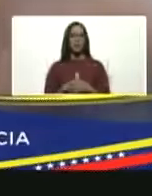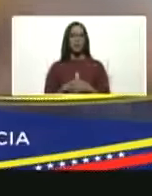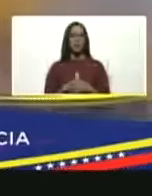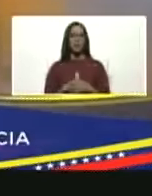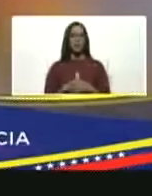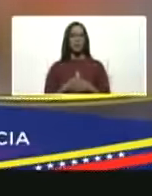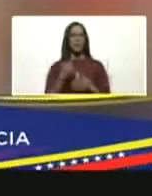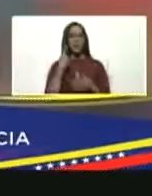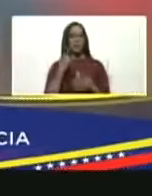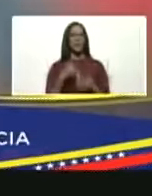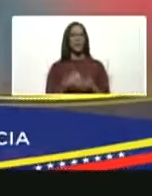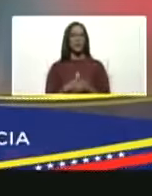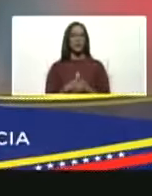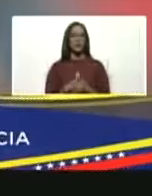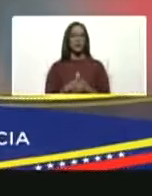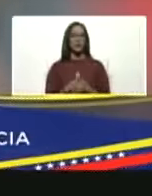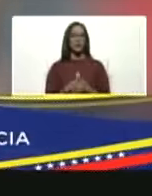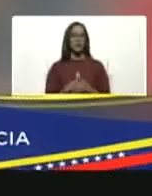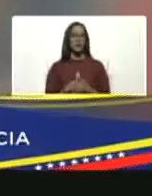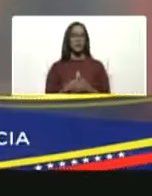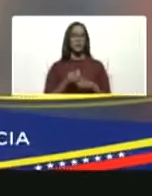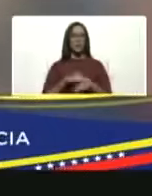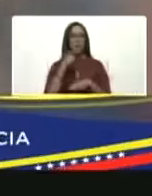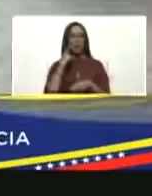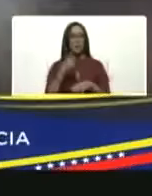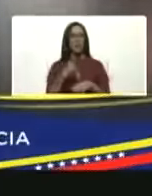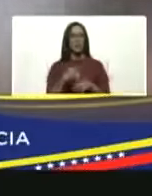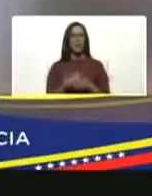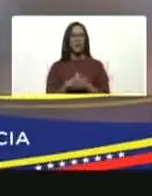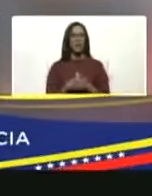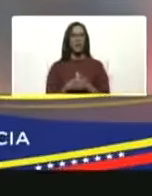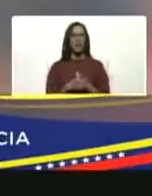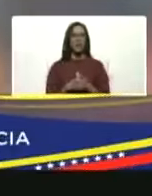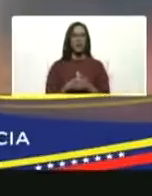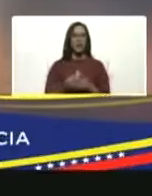Menos mal, vale. Porque mira, ahí de Josefina.